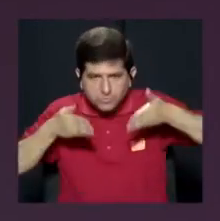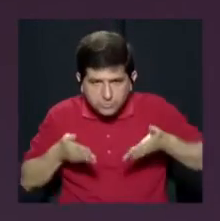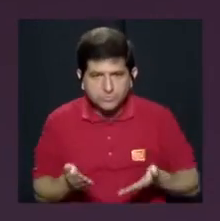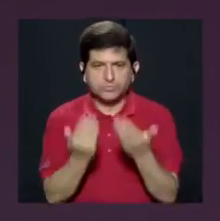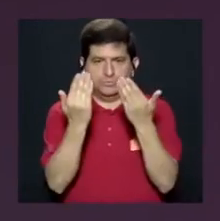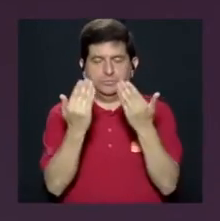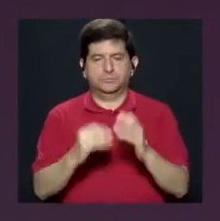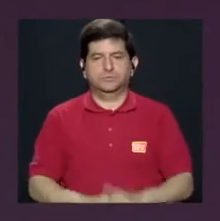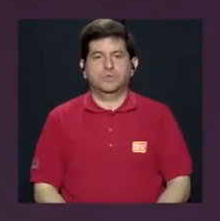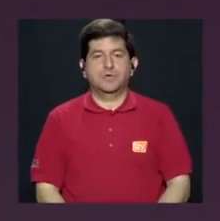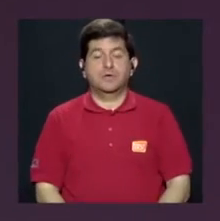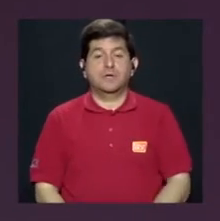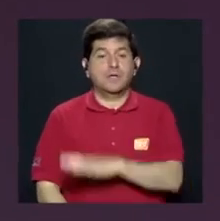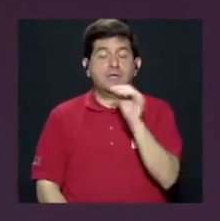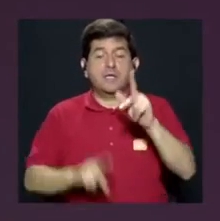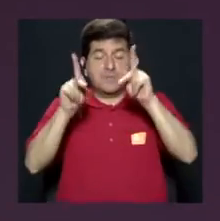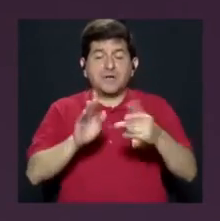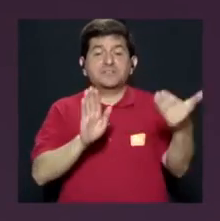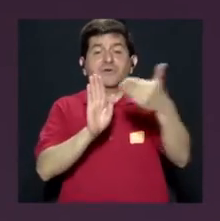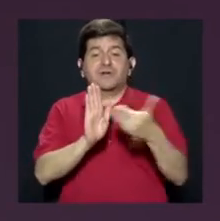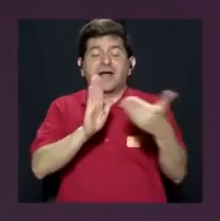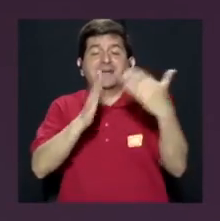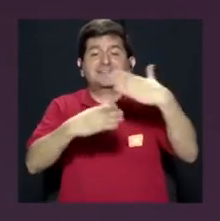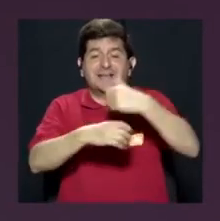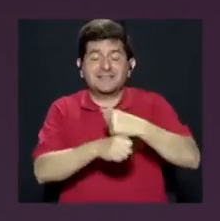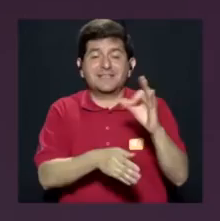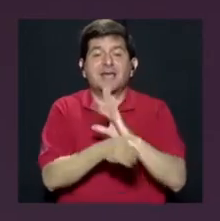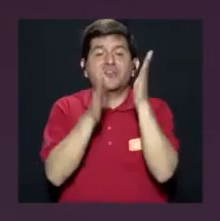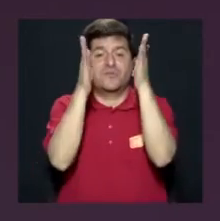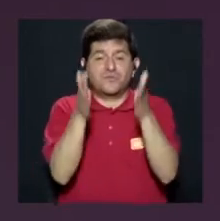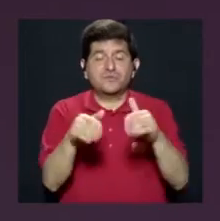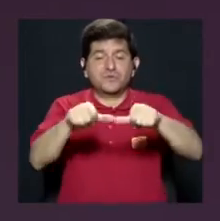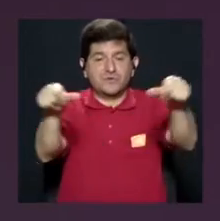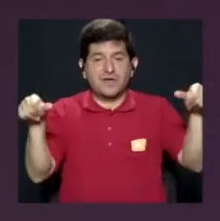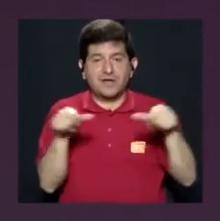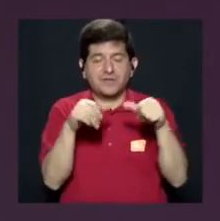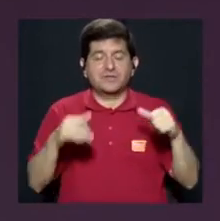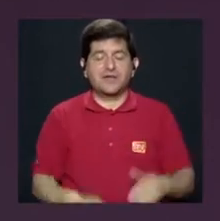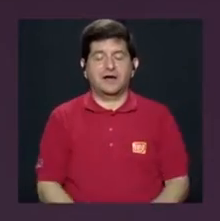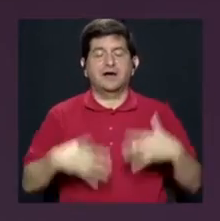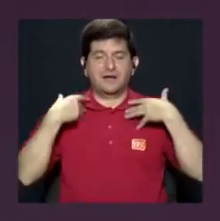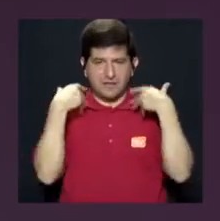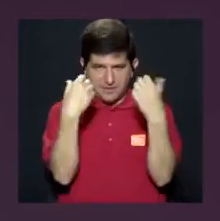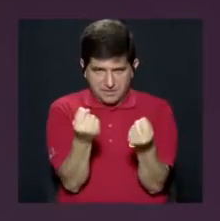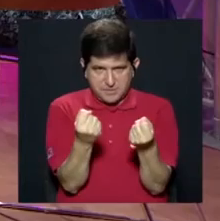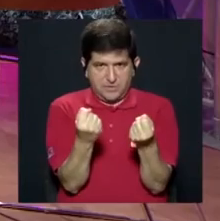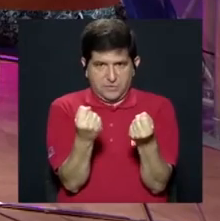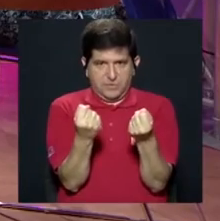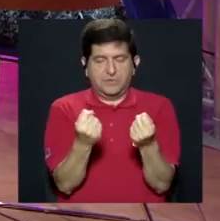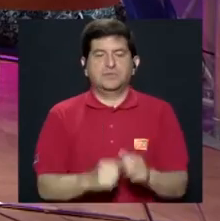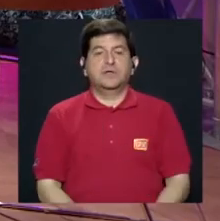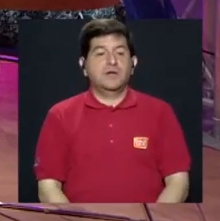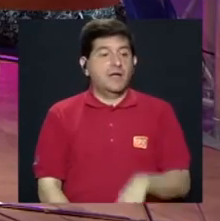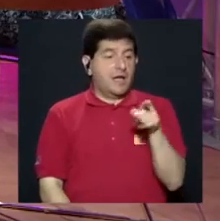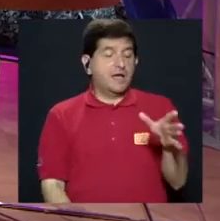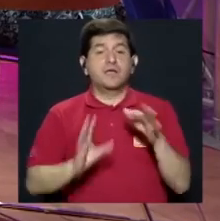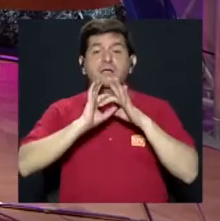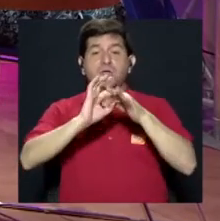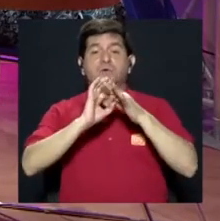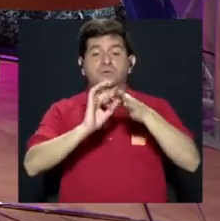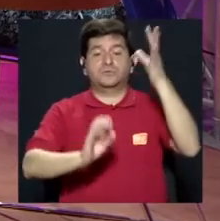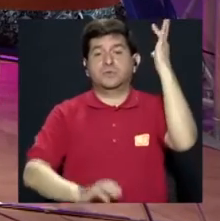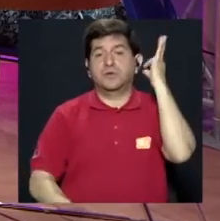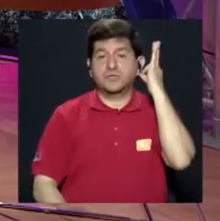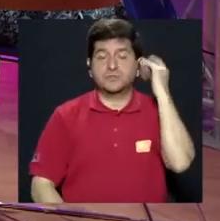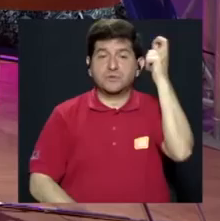y quienes ejecutan ese daño son funcionarios del ámbito sanitario, del ámbito de la salud, que están en relación con esta